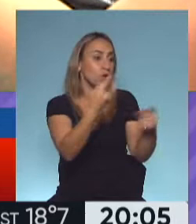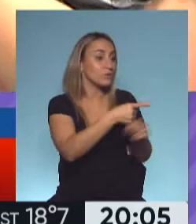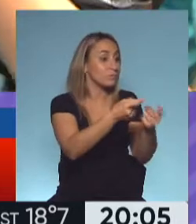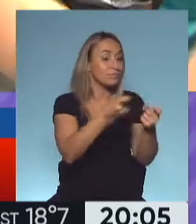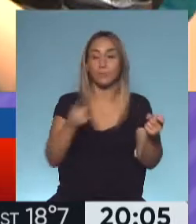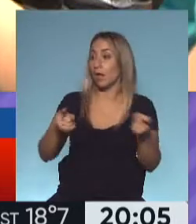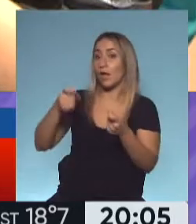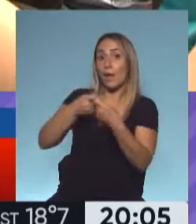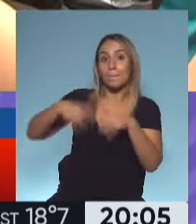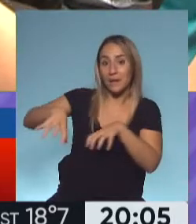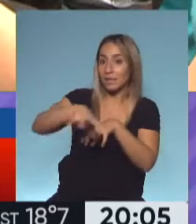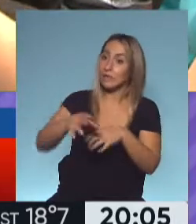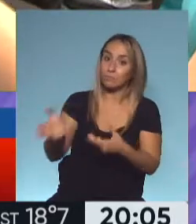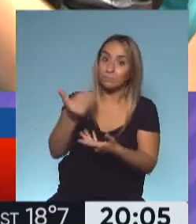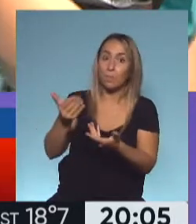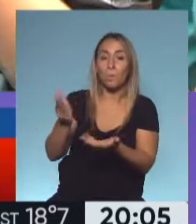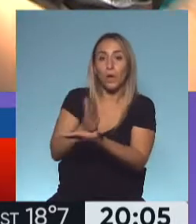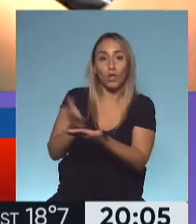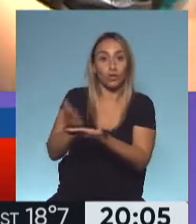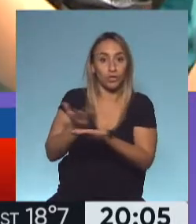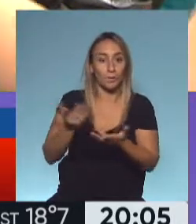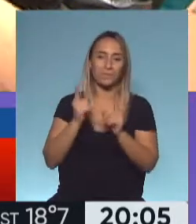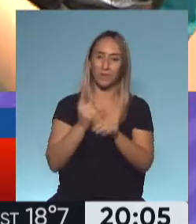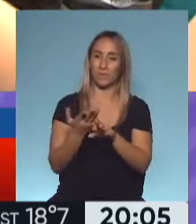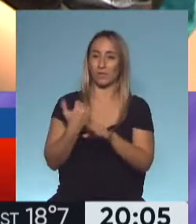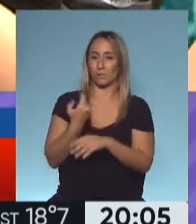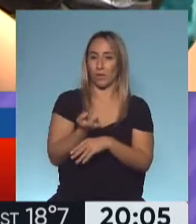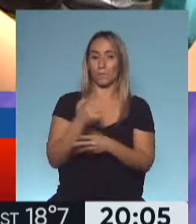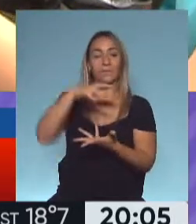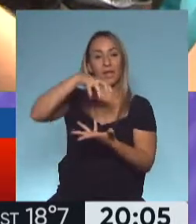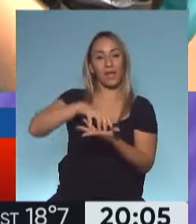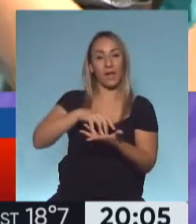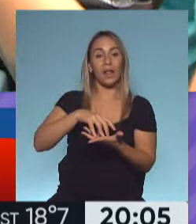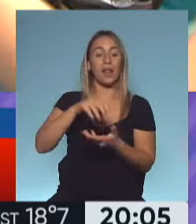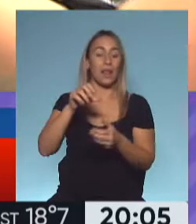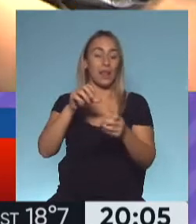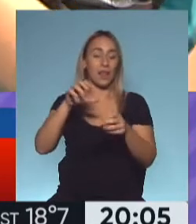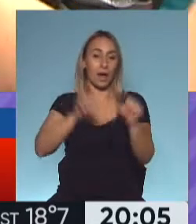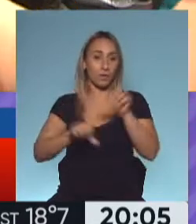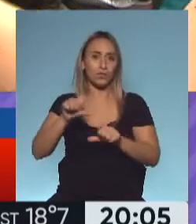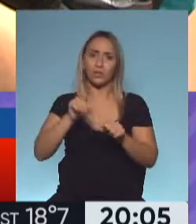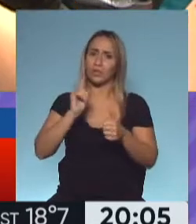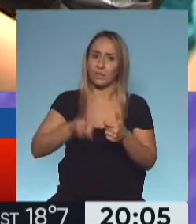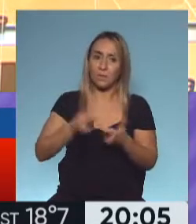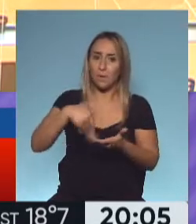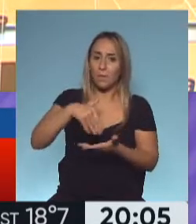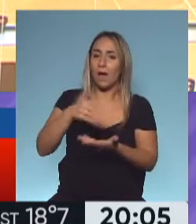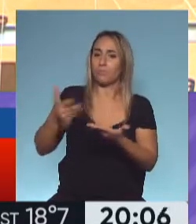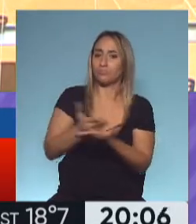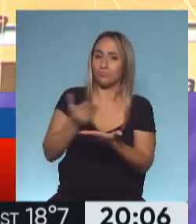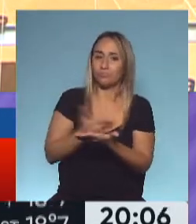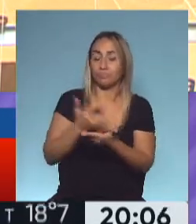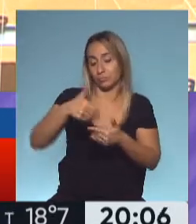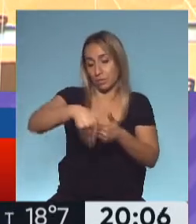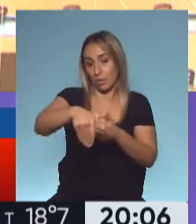supuesto, esta semana apareció lo del laboratorio Richmond, una pyme en la Argentina que está hace 76 años y que va a producir, esperemos en el